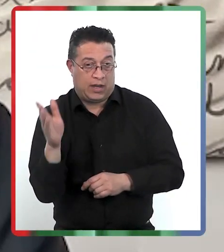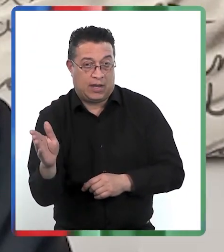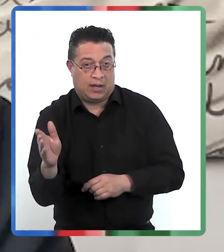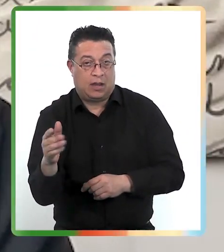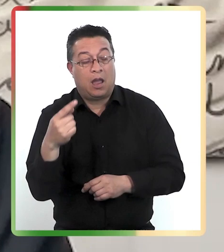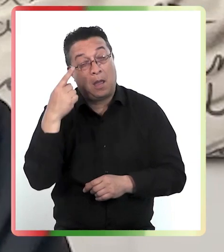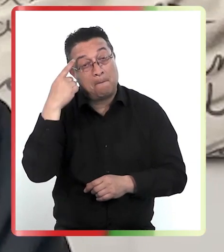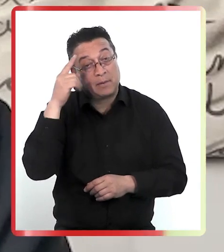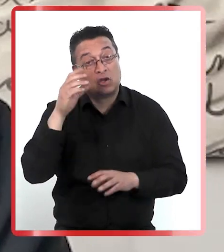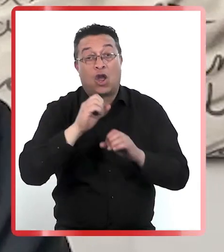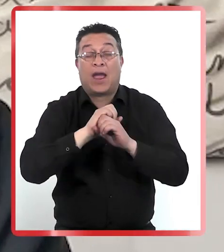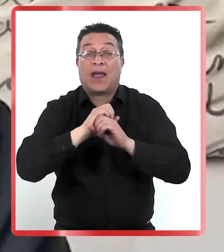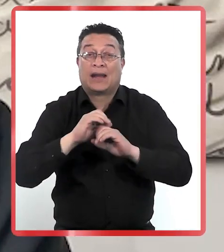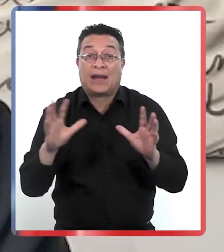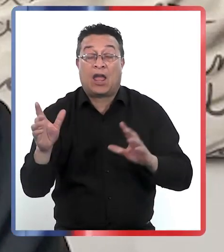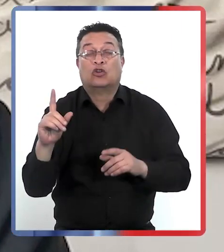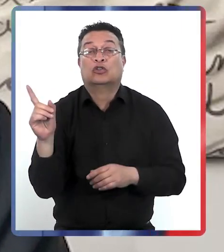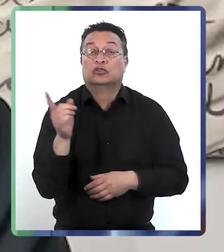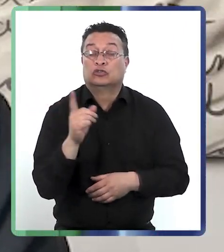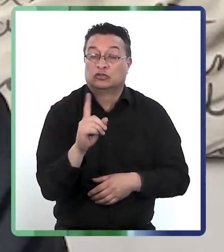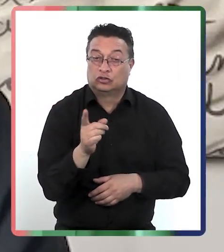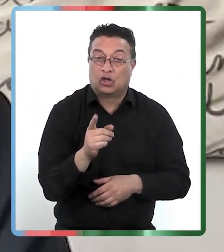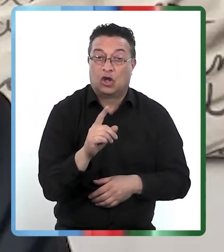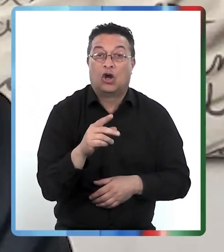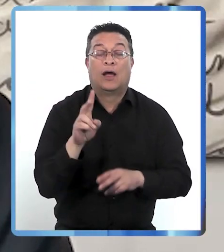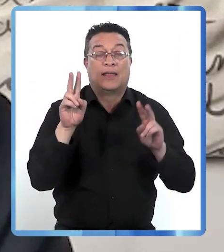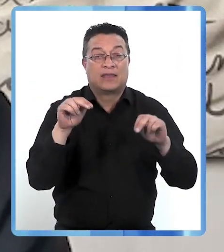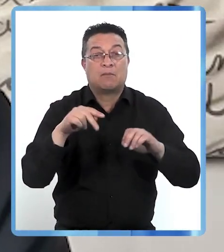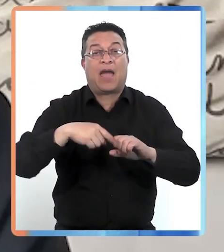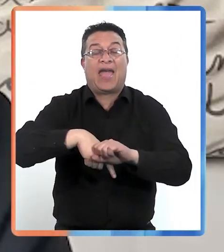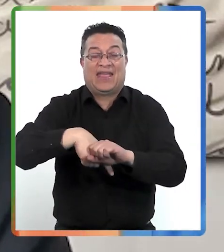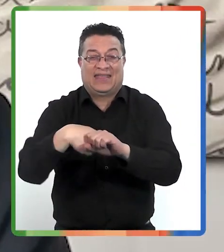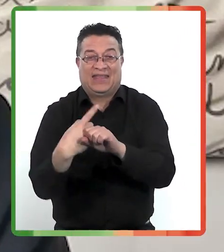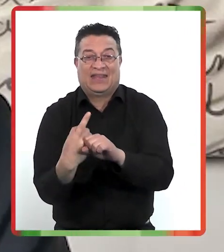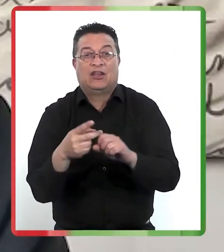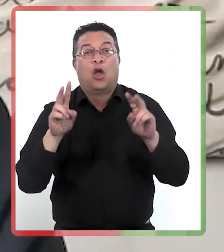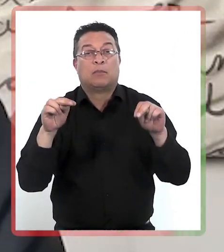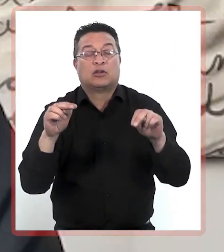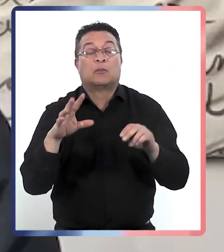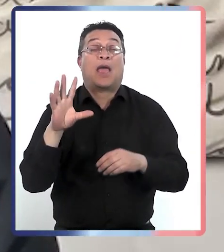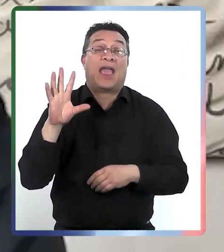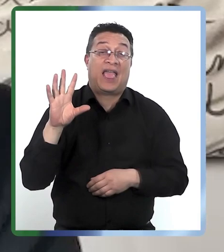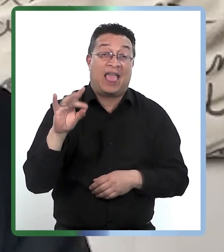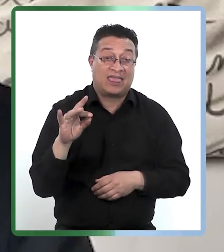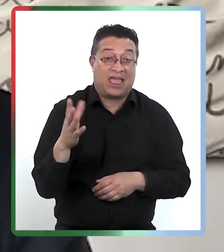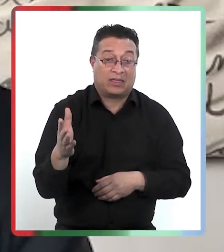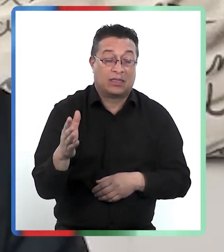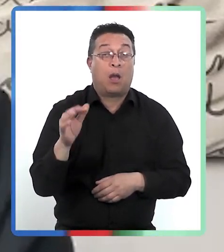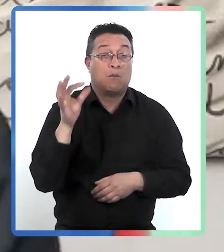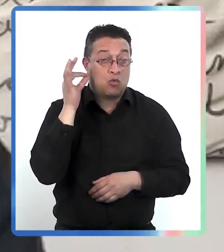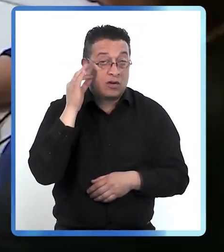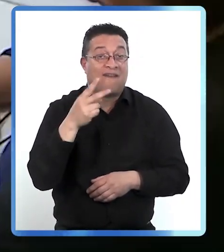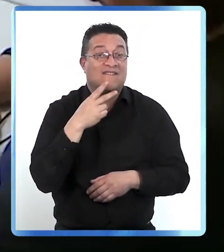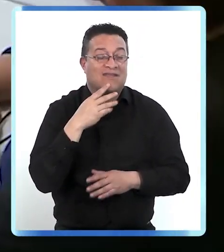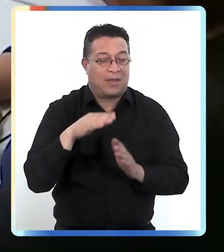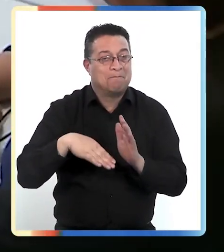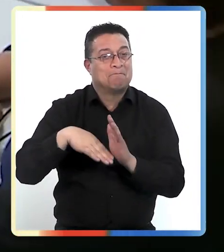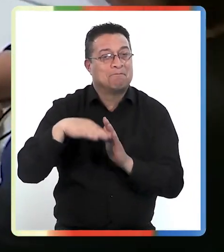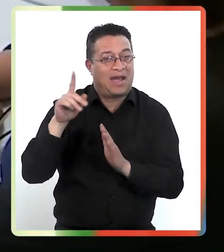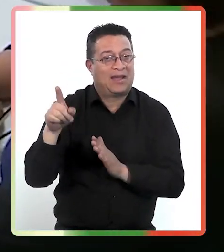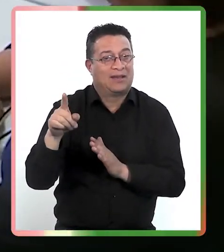mujeres, pero no está tan claro que tenga que ver con el género de la persona, sino que más bien con la edad, puesto que como las mujeres viven